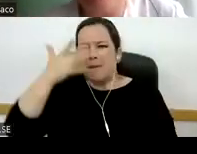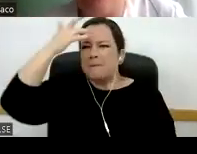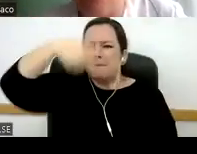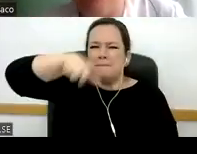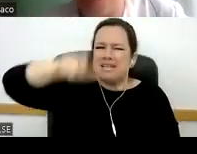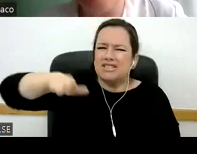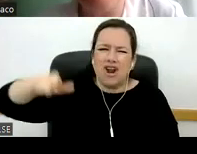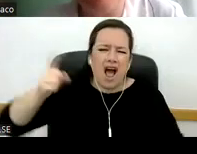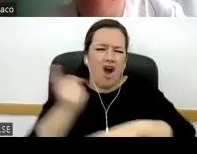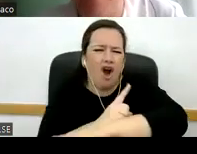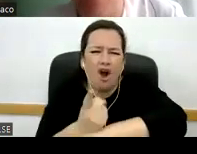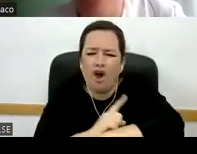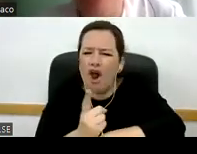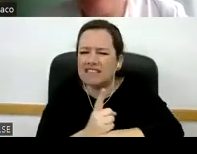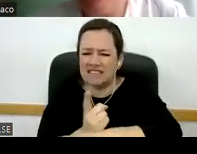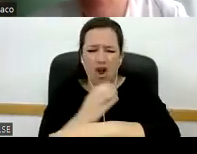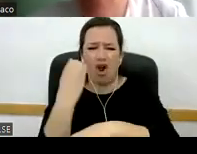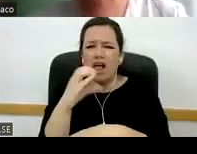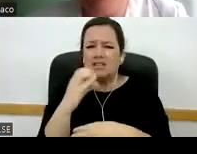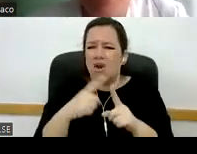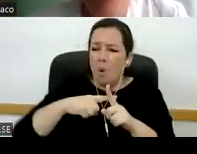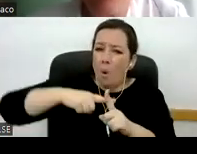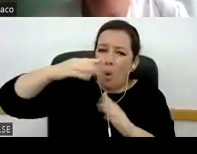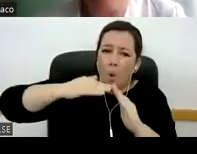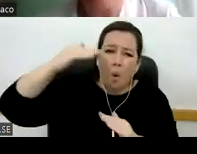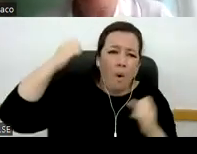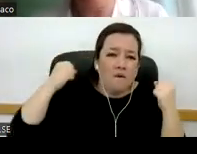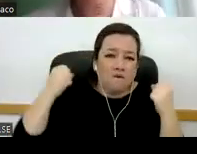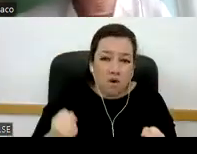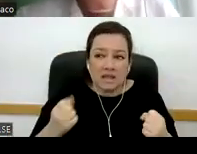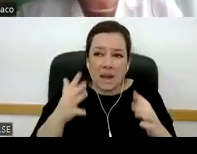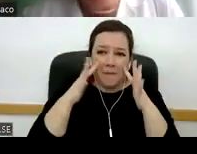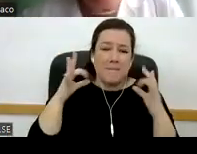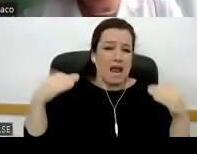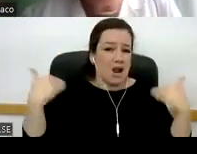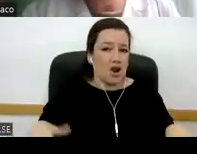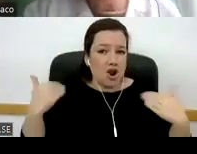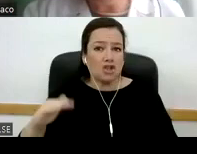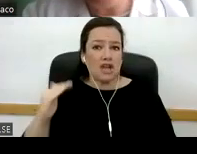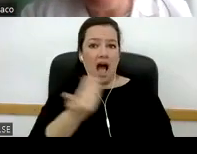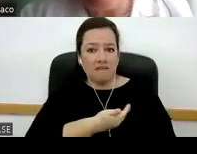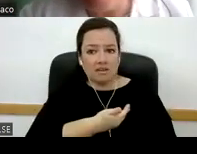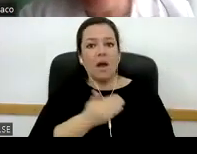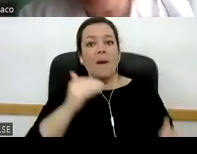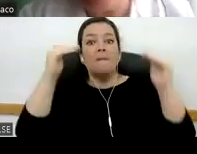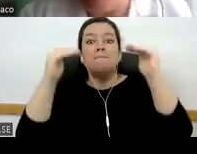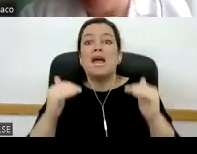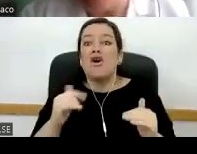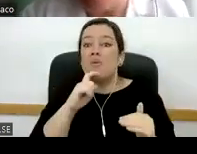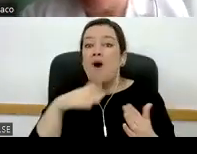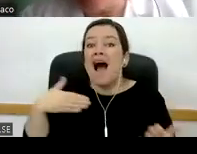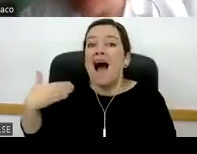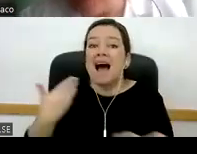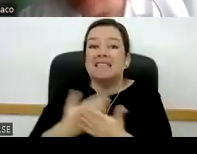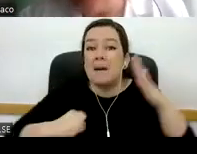aquellos en los que el colesterol está más elevado y comporta mayor riesgo cardiovascular, ese riesgo lo podemos disminuir hasta en un